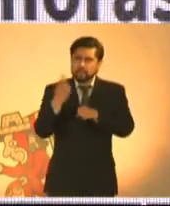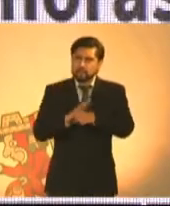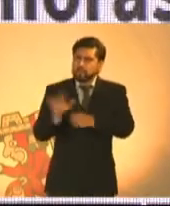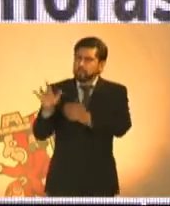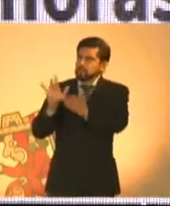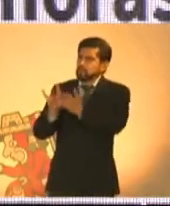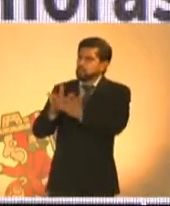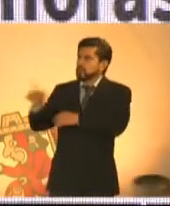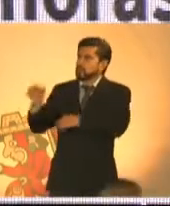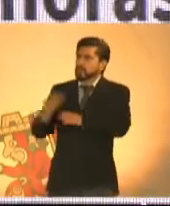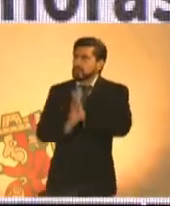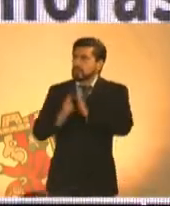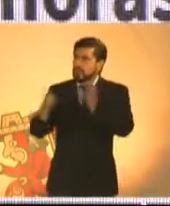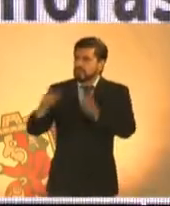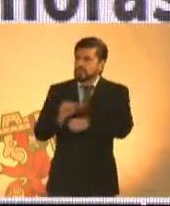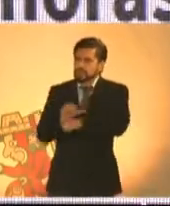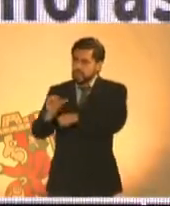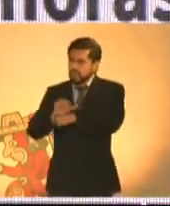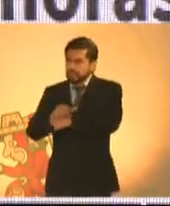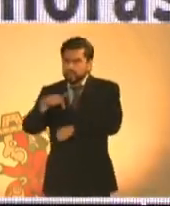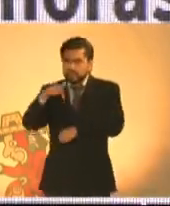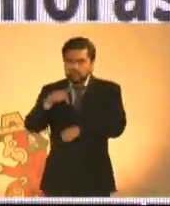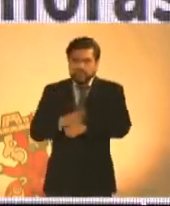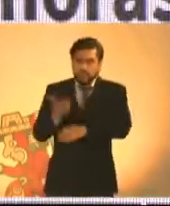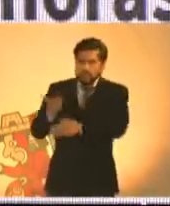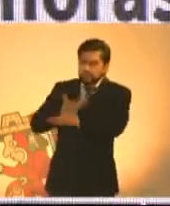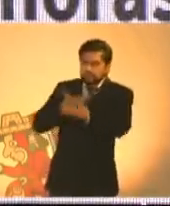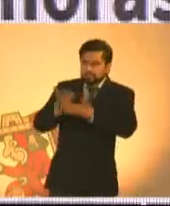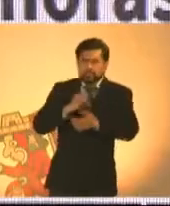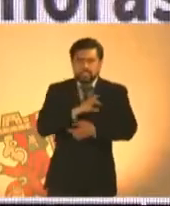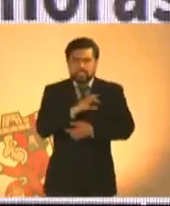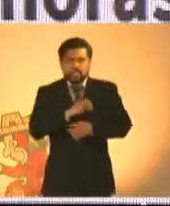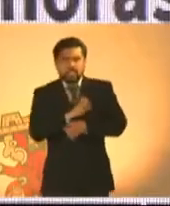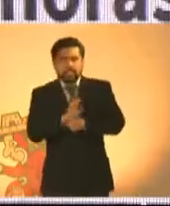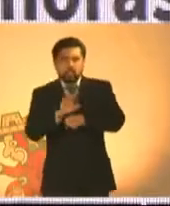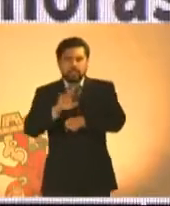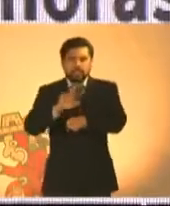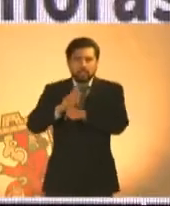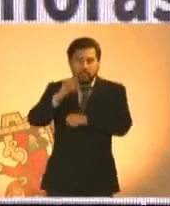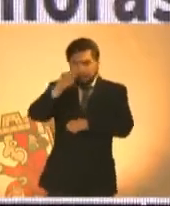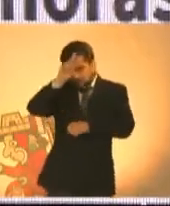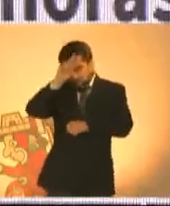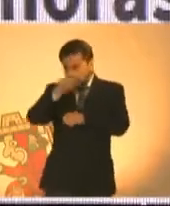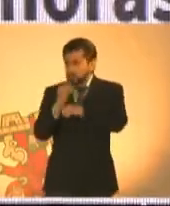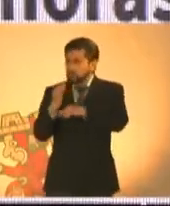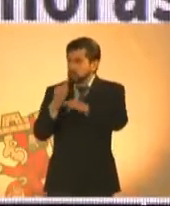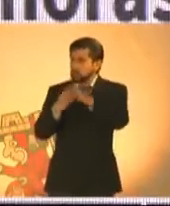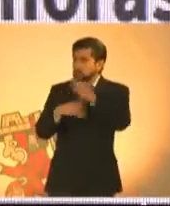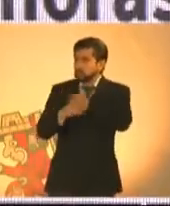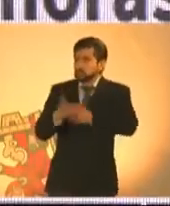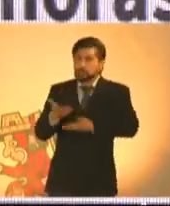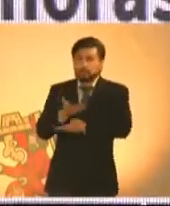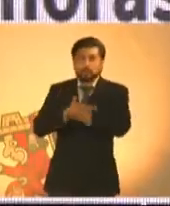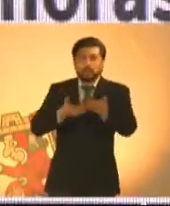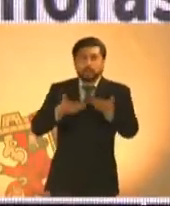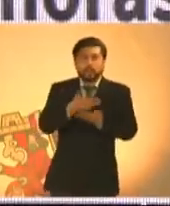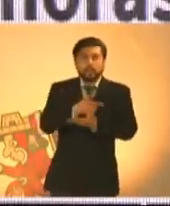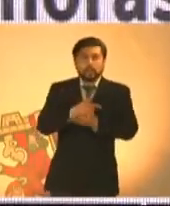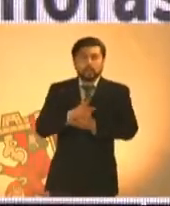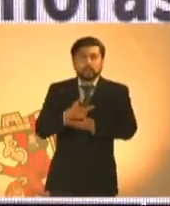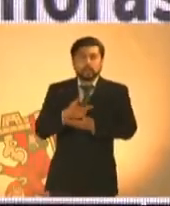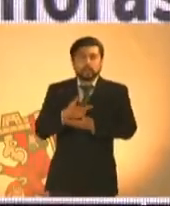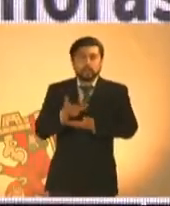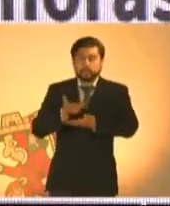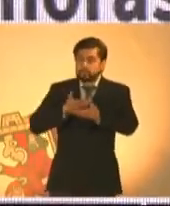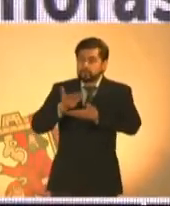argentina-méxico de mexico argentina a chile a ecuador a perú y empezar a compartir lo que tenemos en